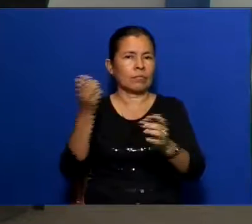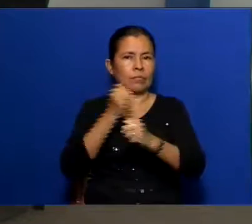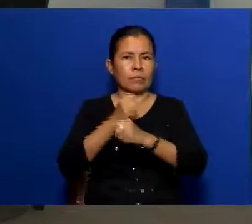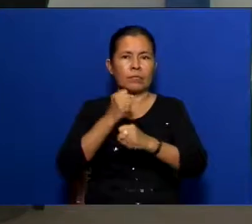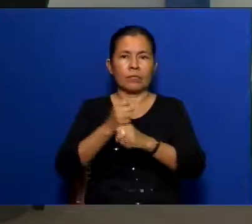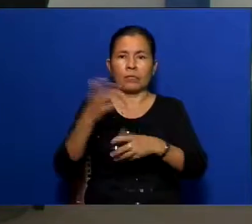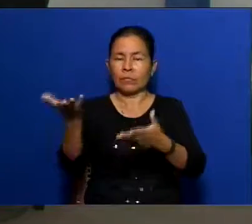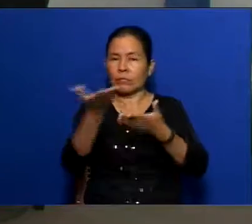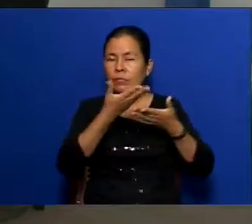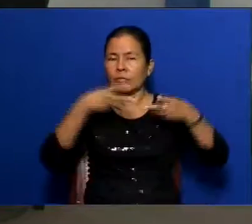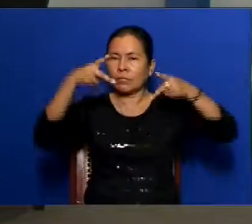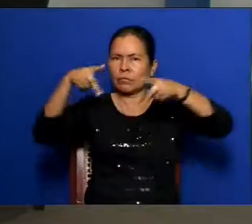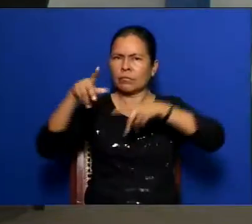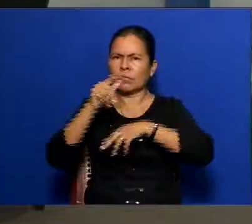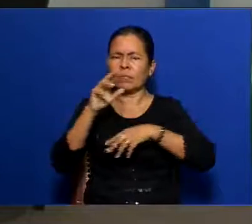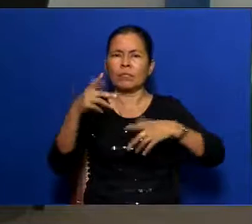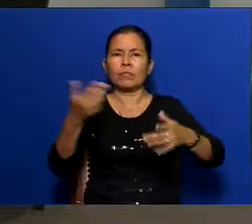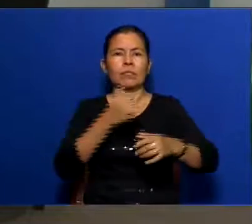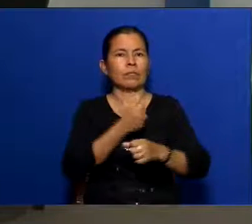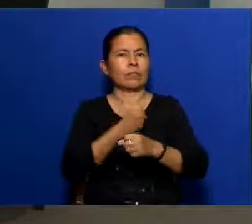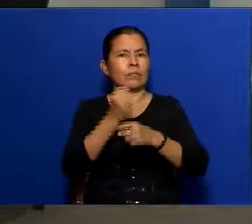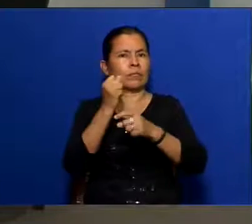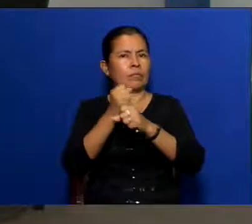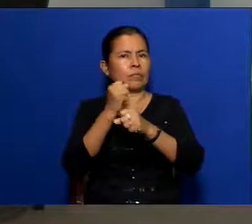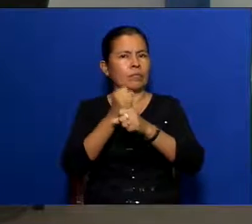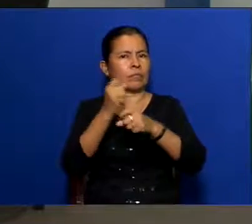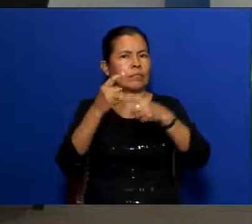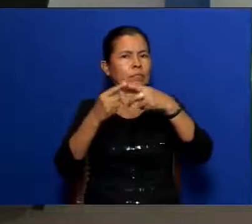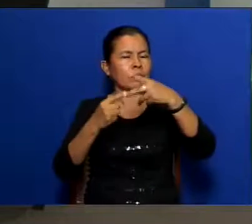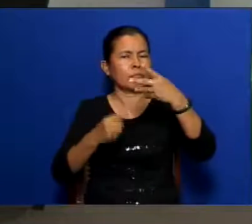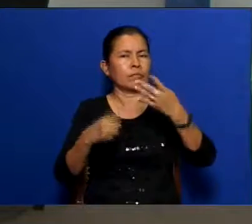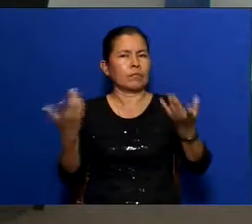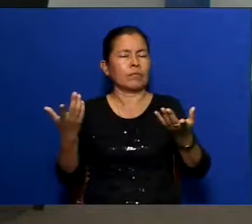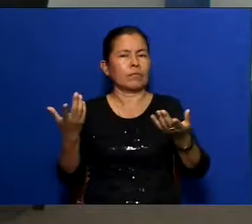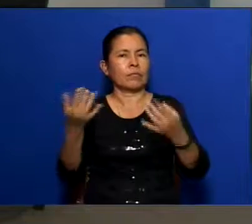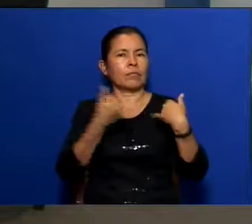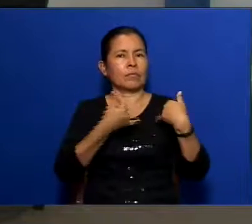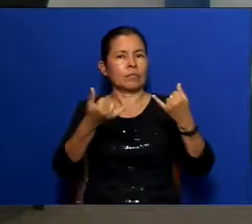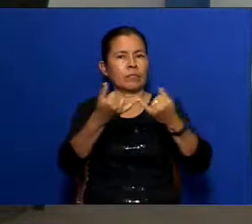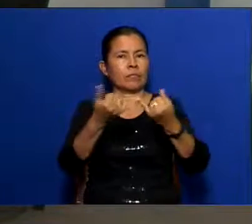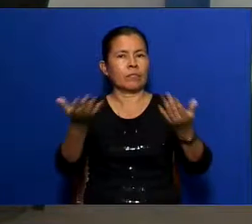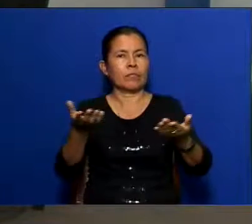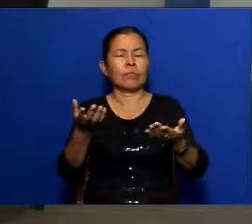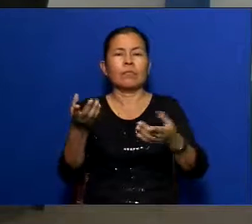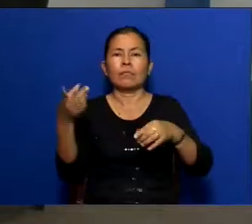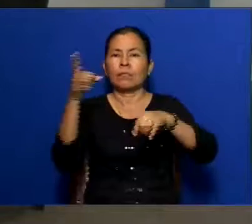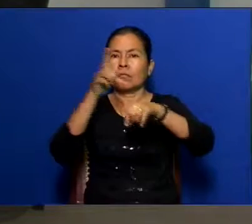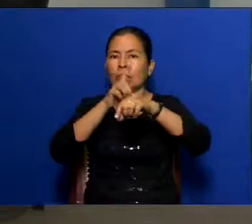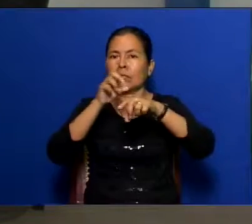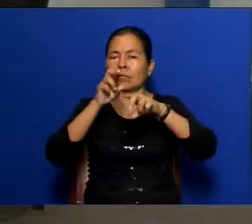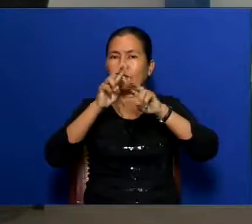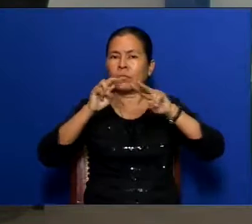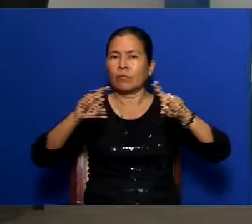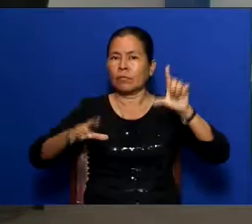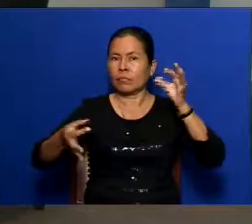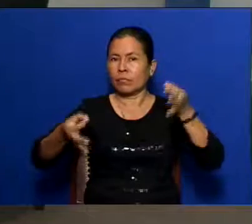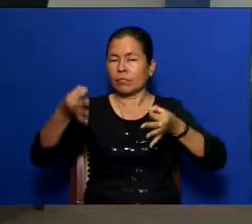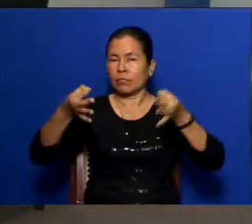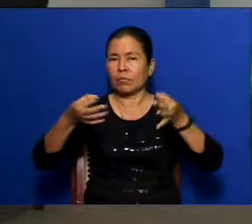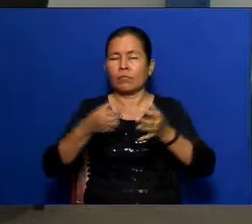los televidentes sobre la función del Instituto de Medicina Legal, doctor. Claro que sí, con mucho gusto, y realmente para